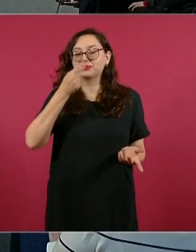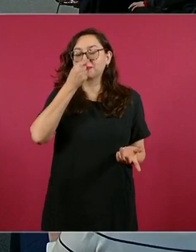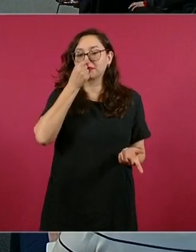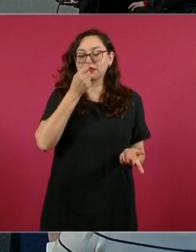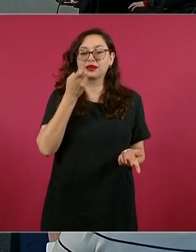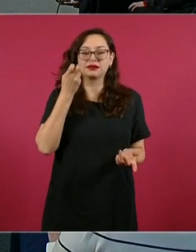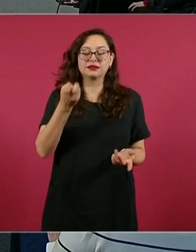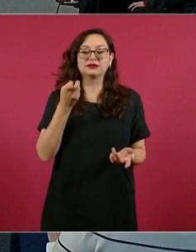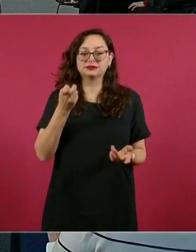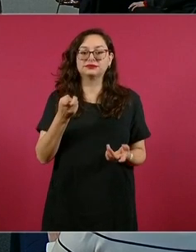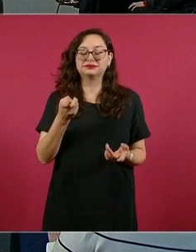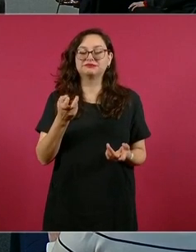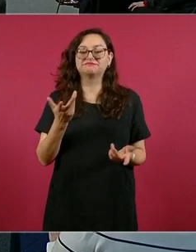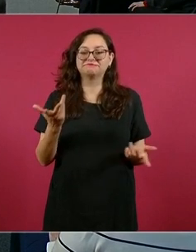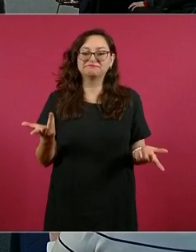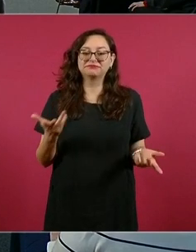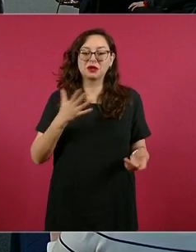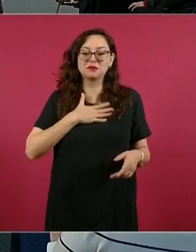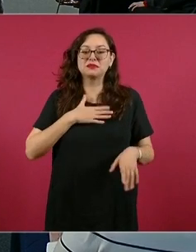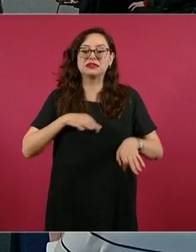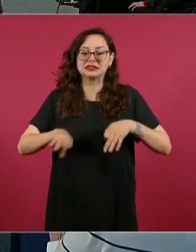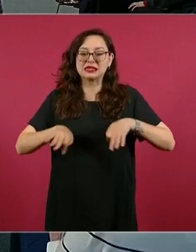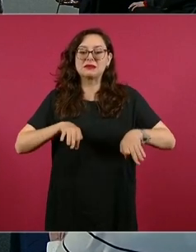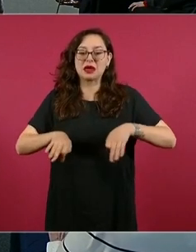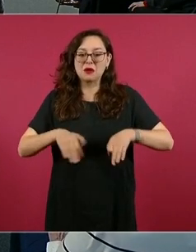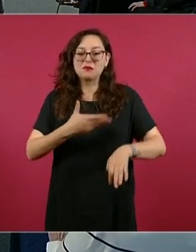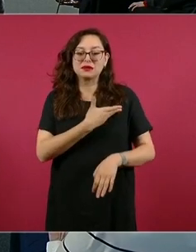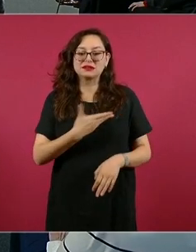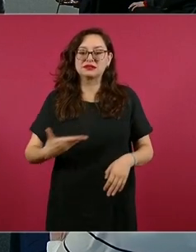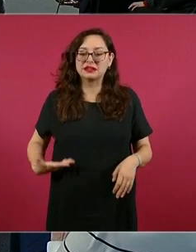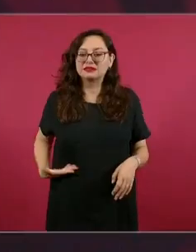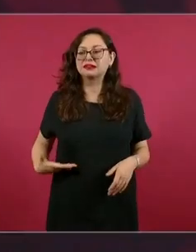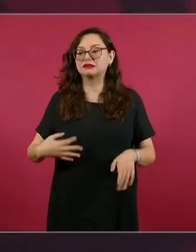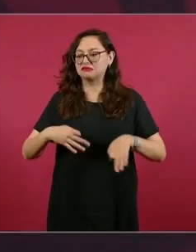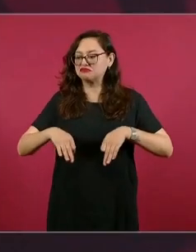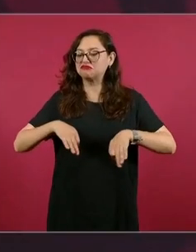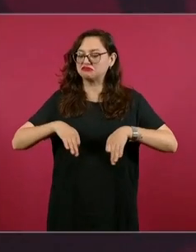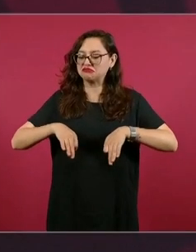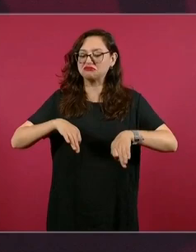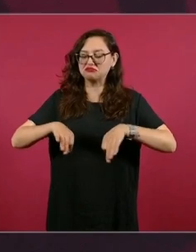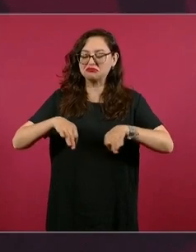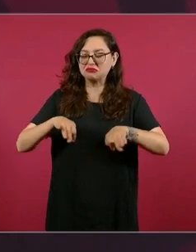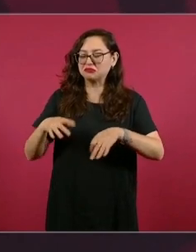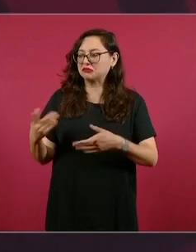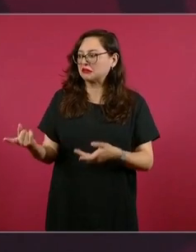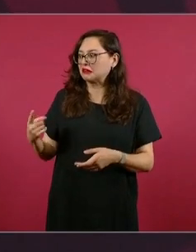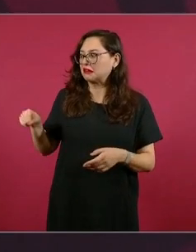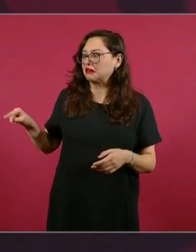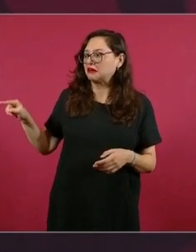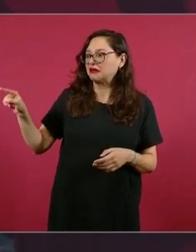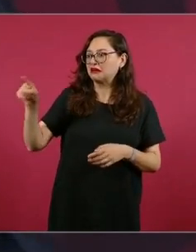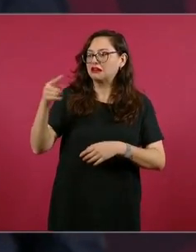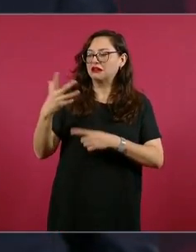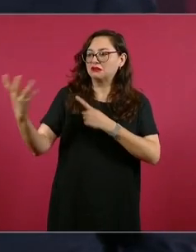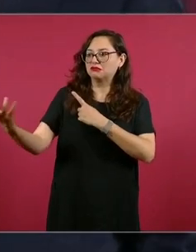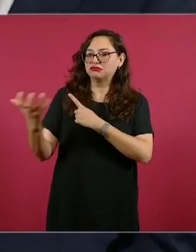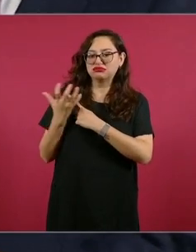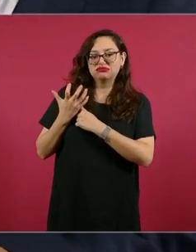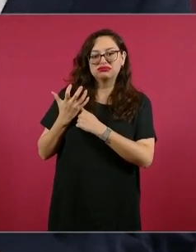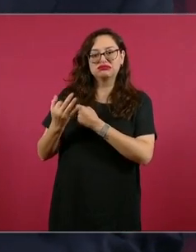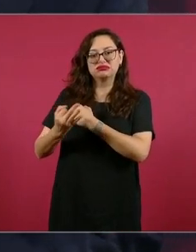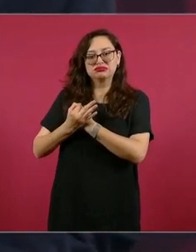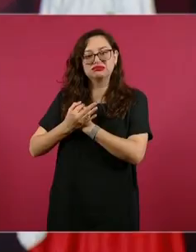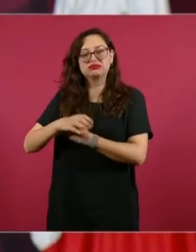permite este noble oficio, noble trabajo, ¿no? Y pues